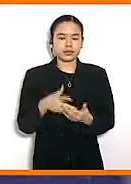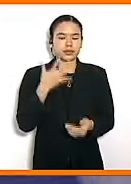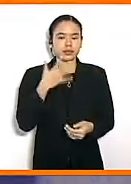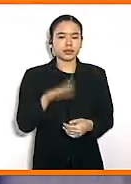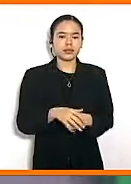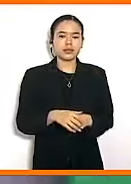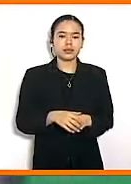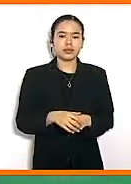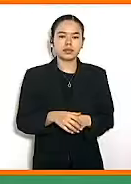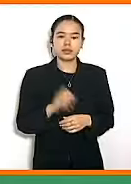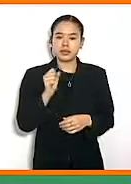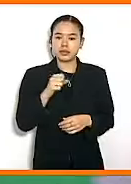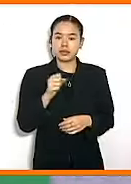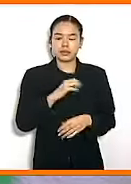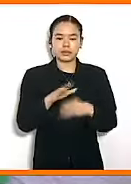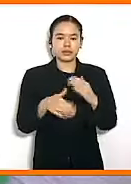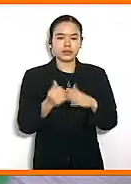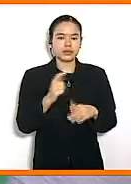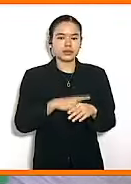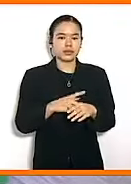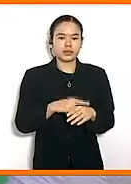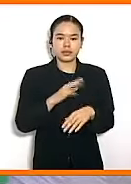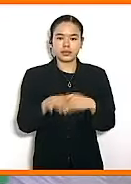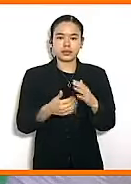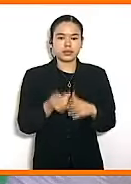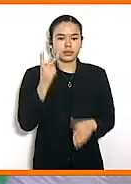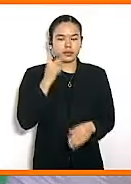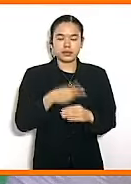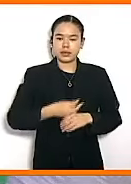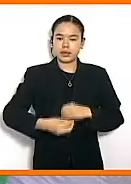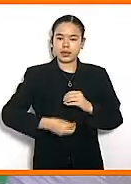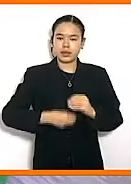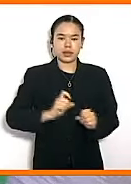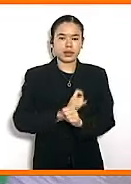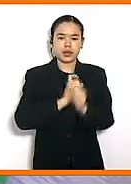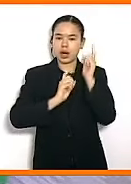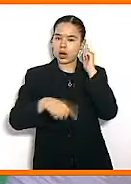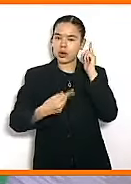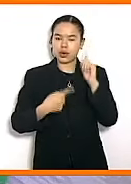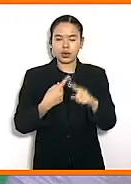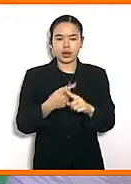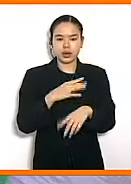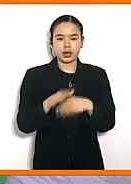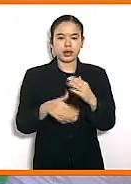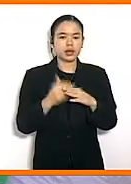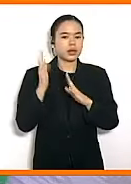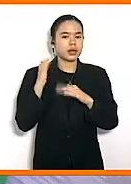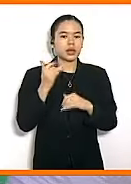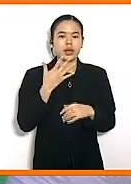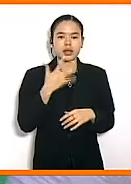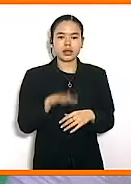suerte. Así es, ha llegado el momento de que conozcas tu esfera ganadora junto a Multi X. ¡Suerte!